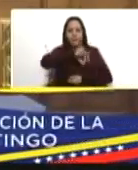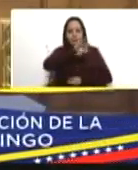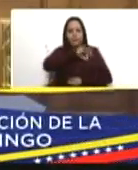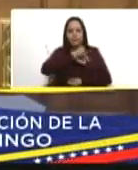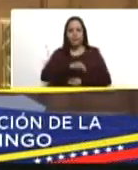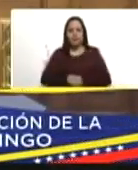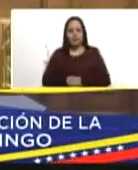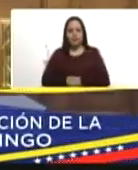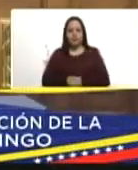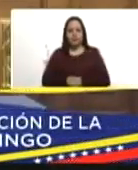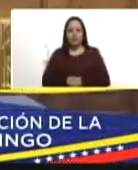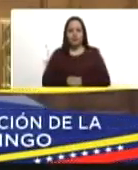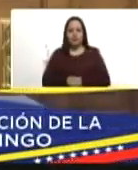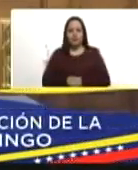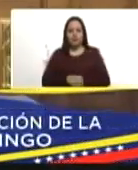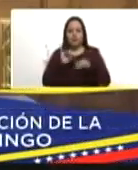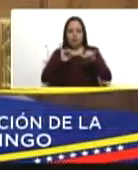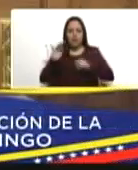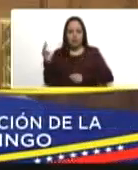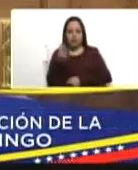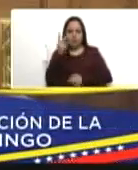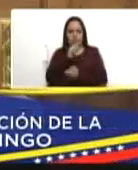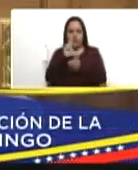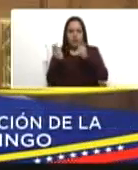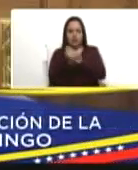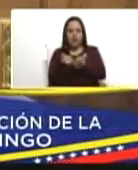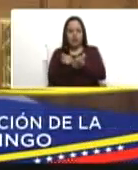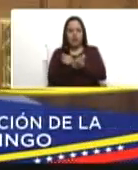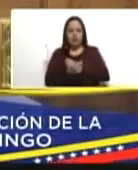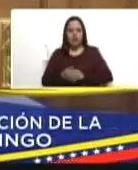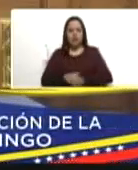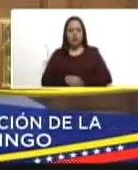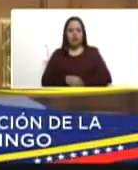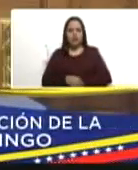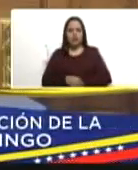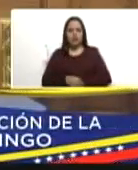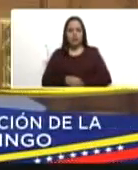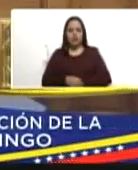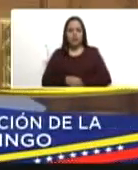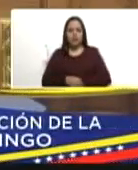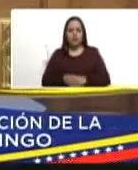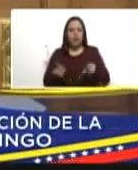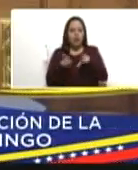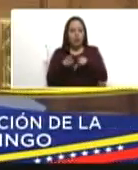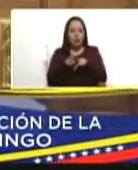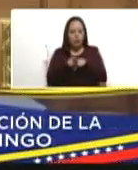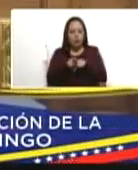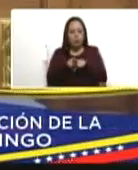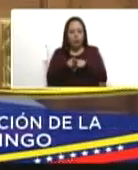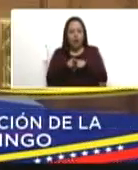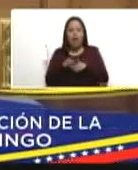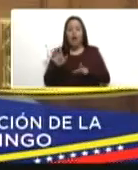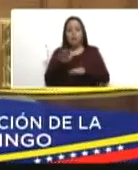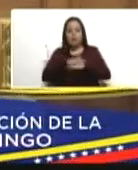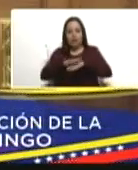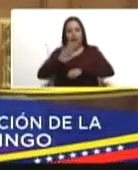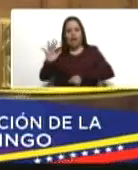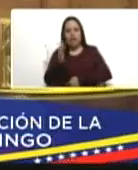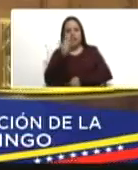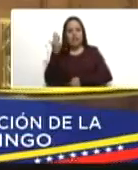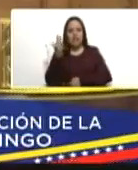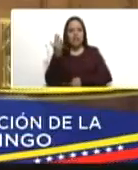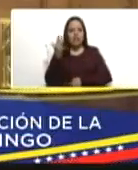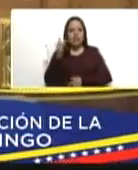por eso la cuarta transformación se trata de la la quinta transformación la